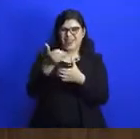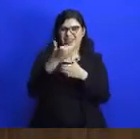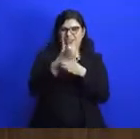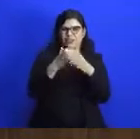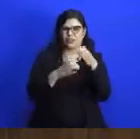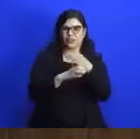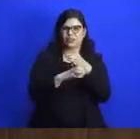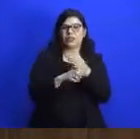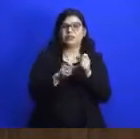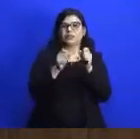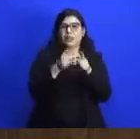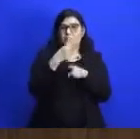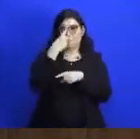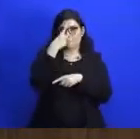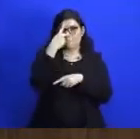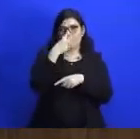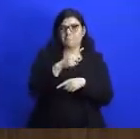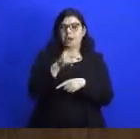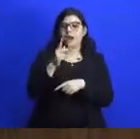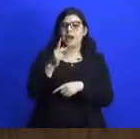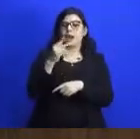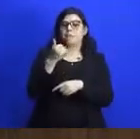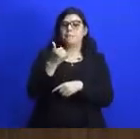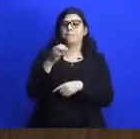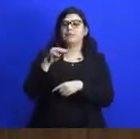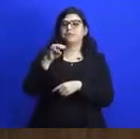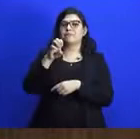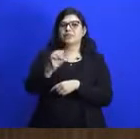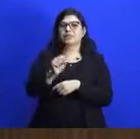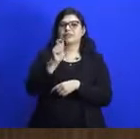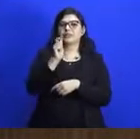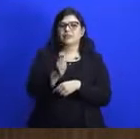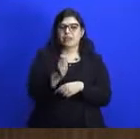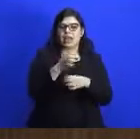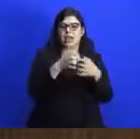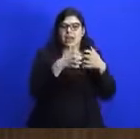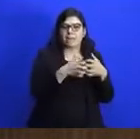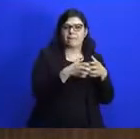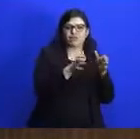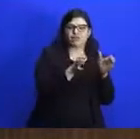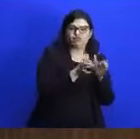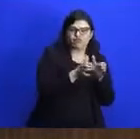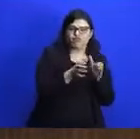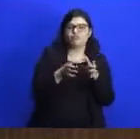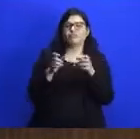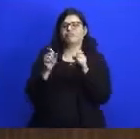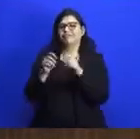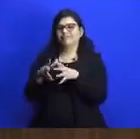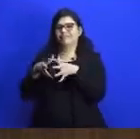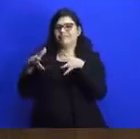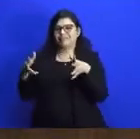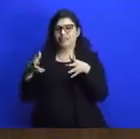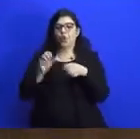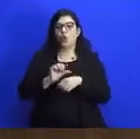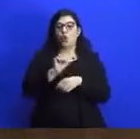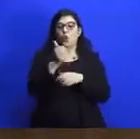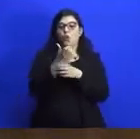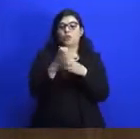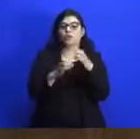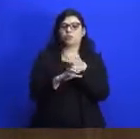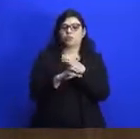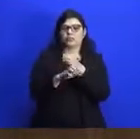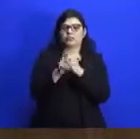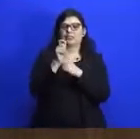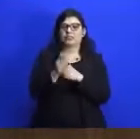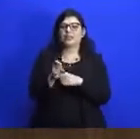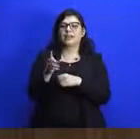local y el crecimiento de las pymes, las pequeñas y medianas empresas. Por eso, otro ejemplo de nuestras plataformas de desarrollo es el programa Adopta una